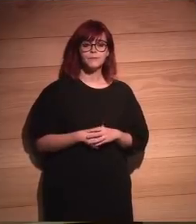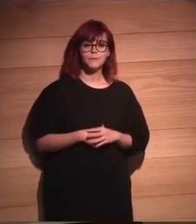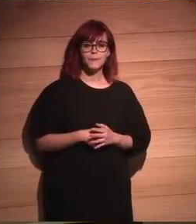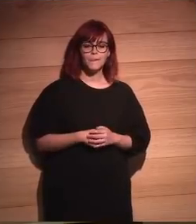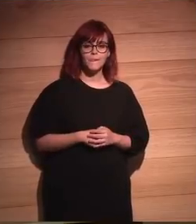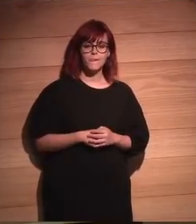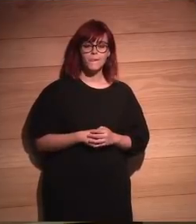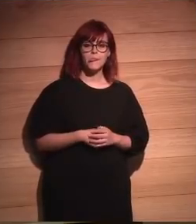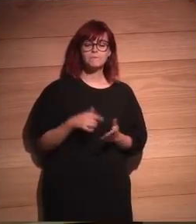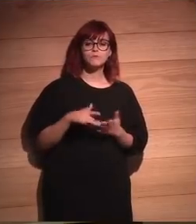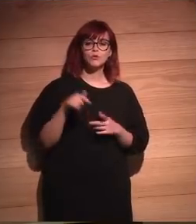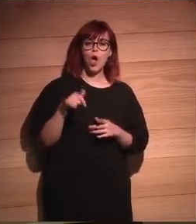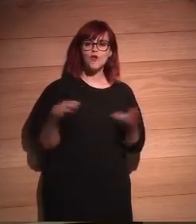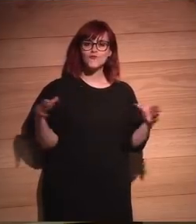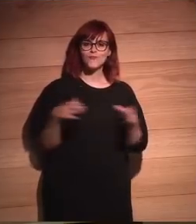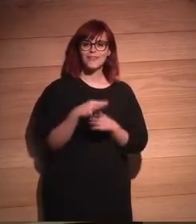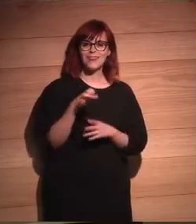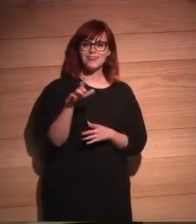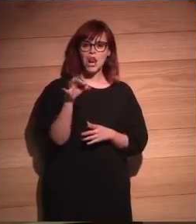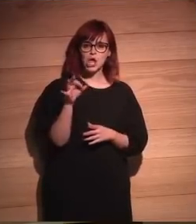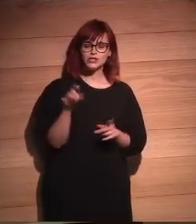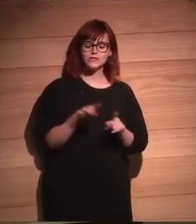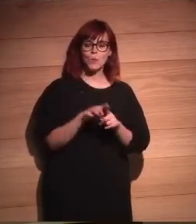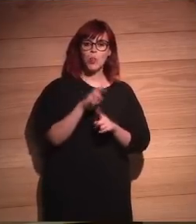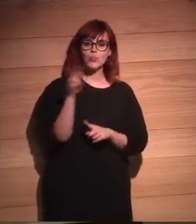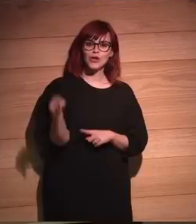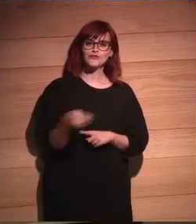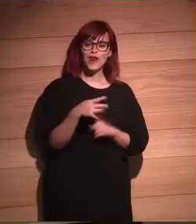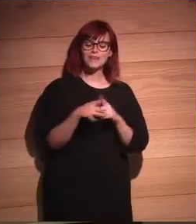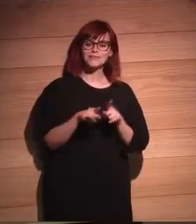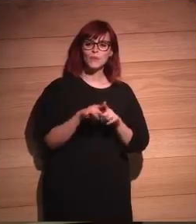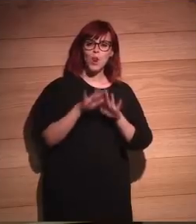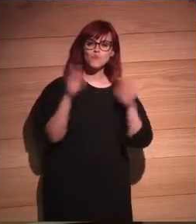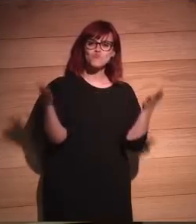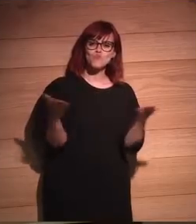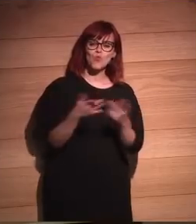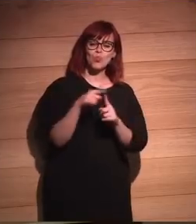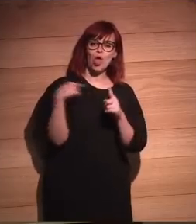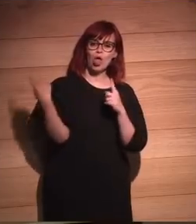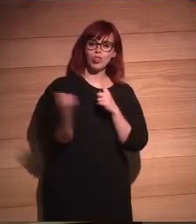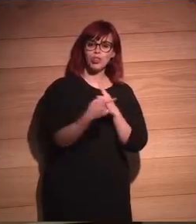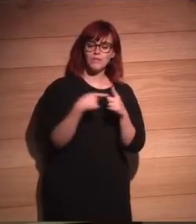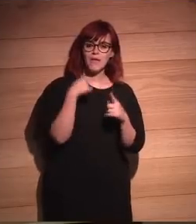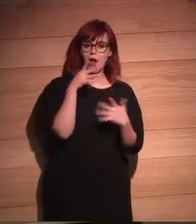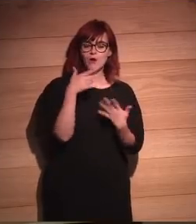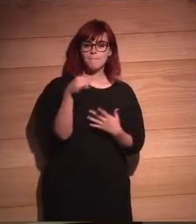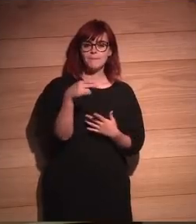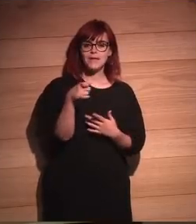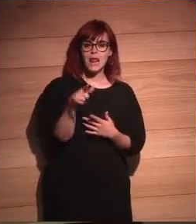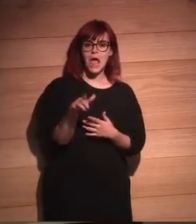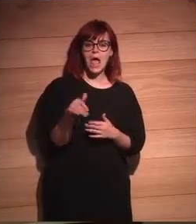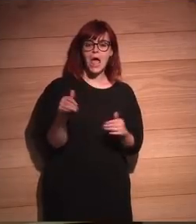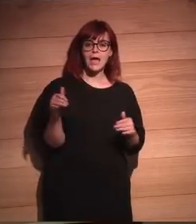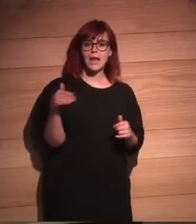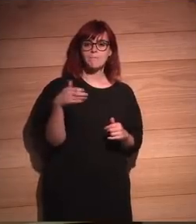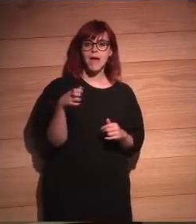Desde luego, lo de hoy de la comunidad Telos ha sido un auténtico viaje, 2 horas de vuelta al mundo, y como es una vuelta, pues terminamos con Miguel Ángel